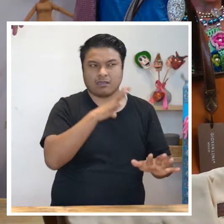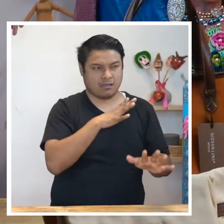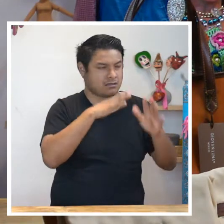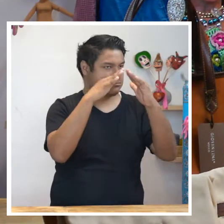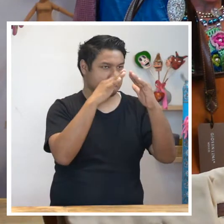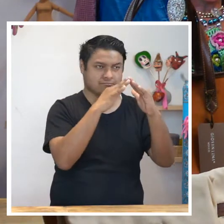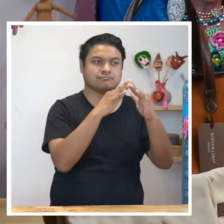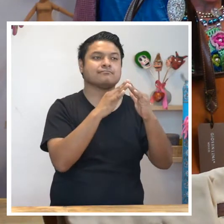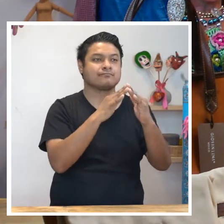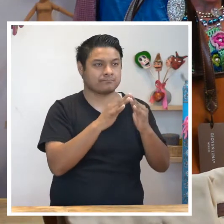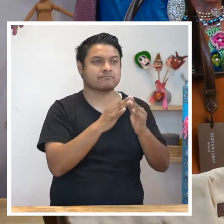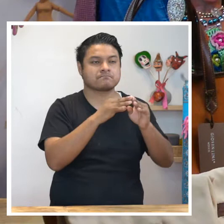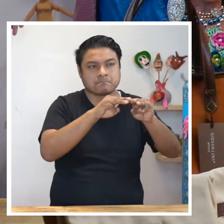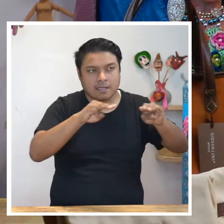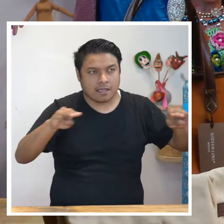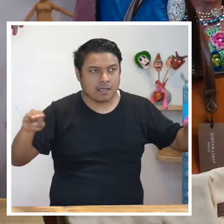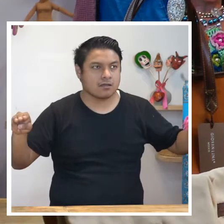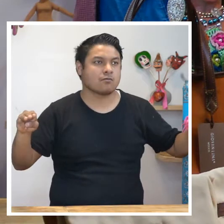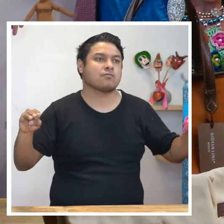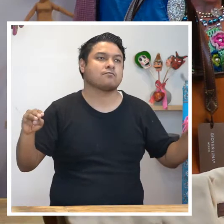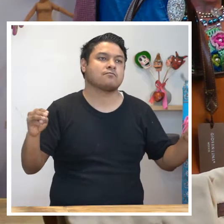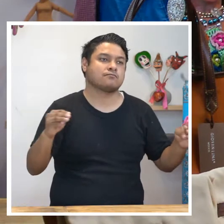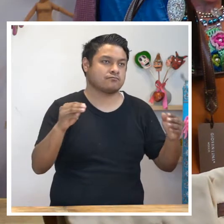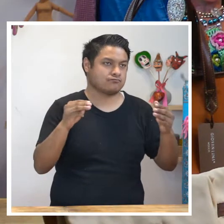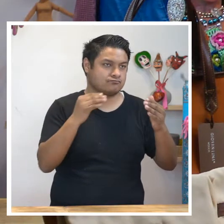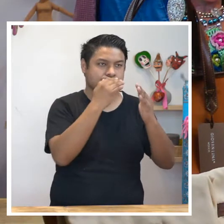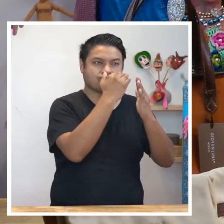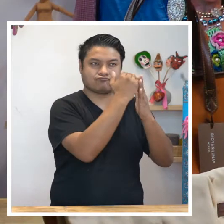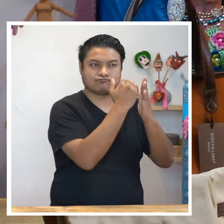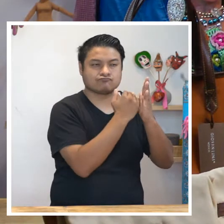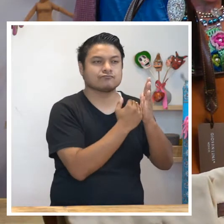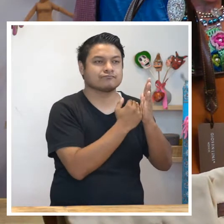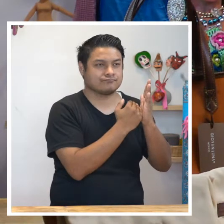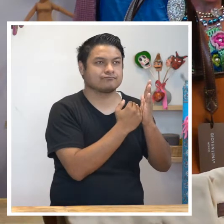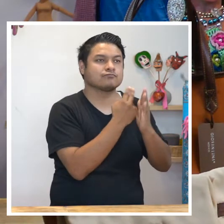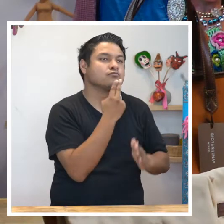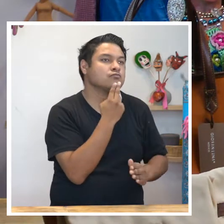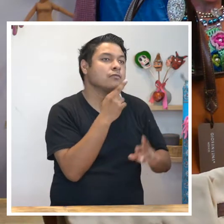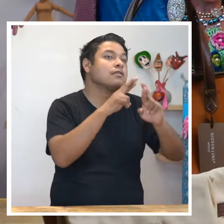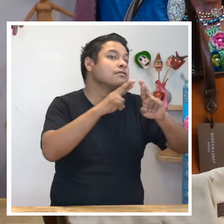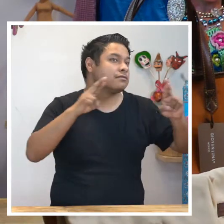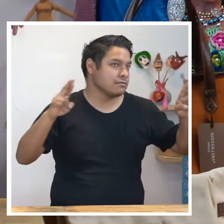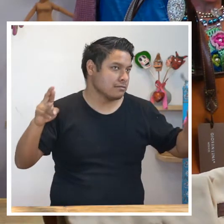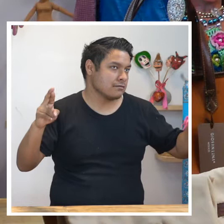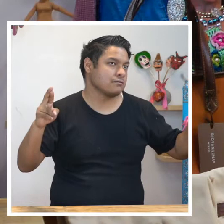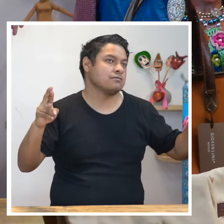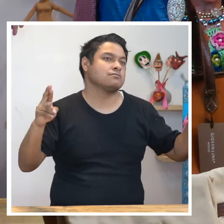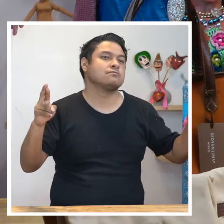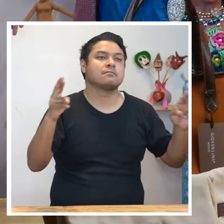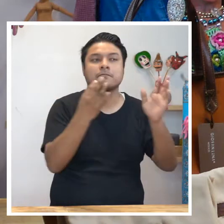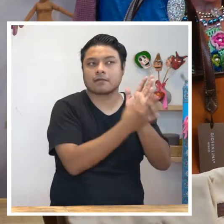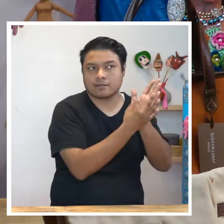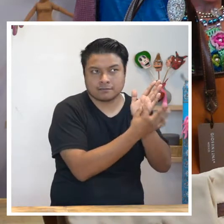Una regla, de preferencia que sea metálica para que podamos cortar, y las de plástico no nos pueden servir porque a lo mejor también se pueden